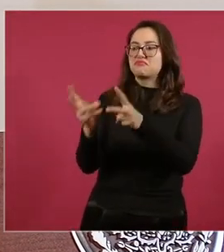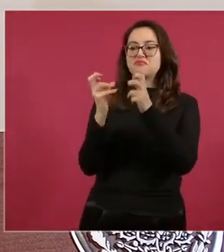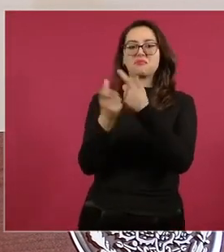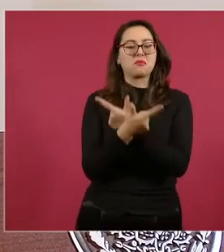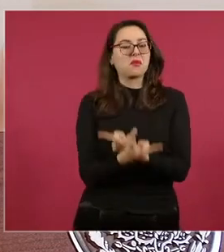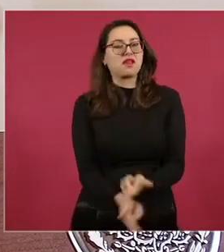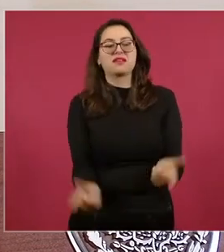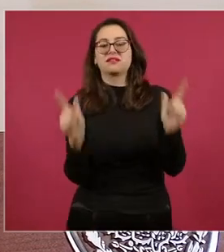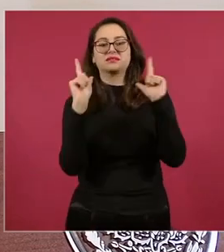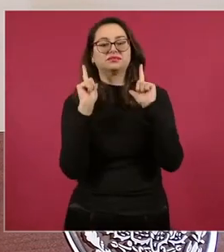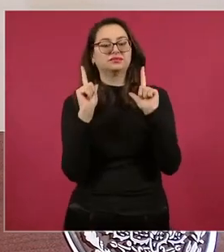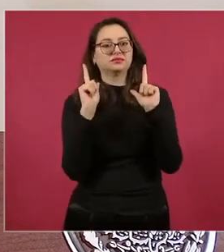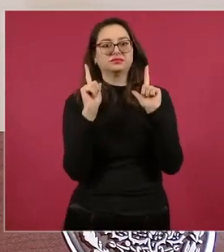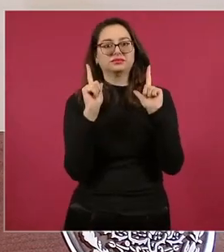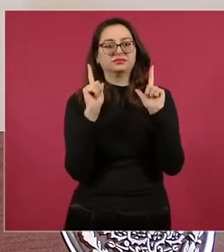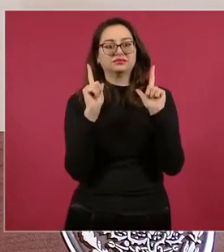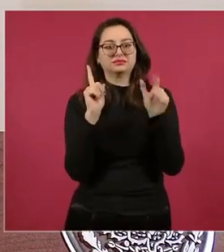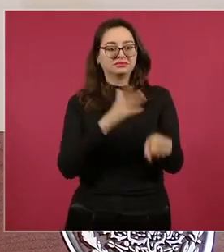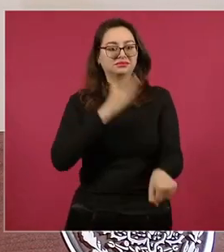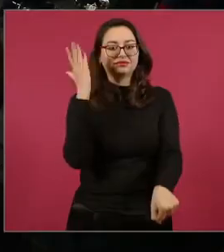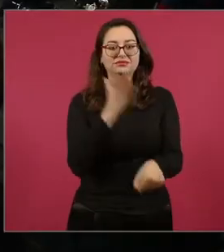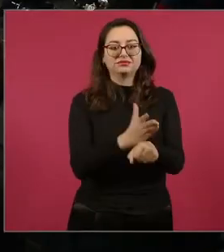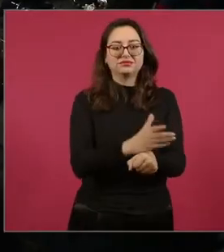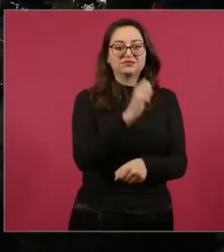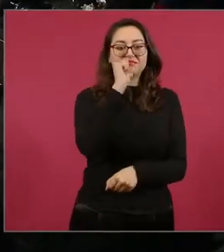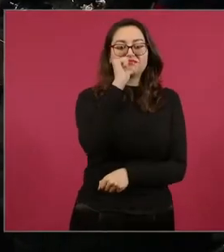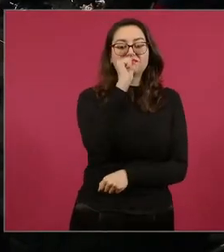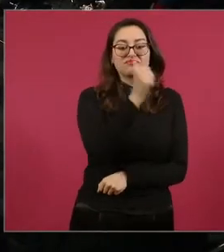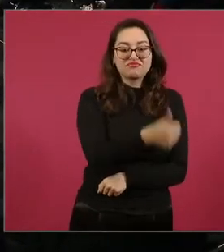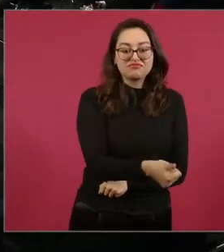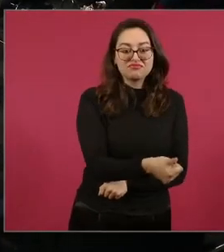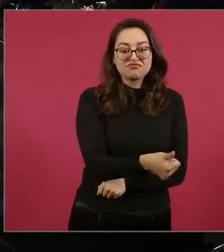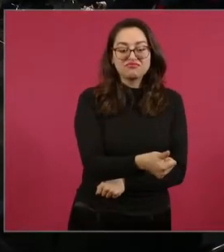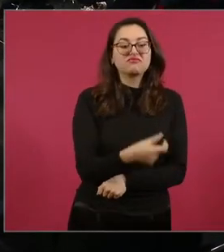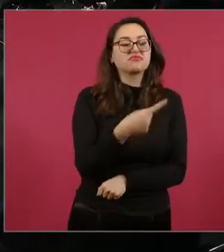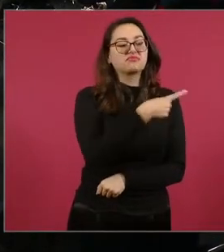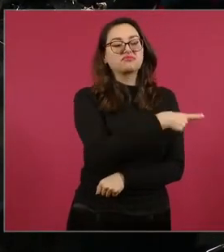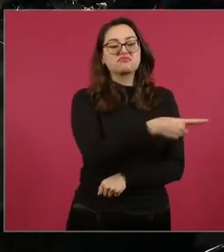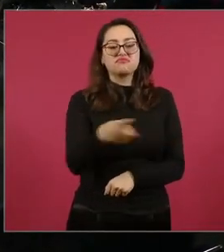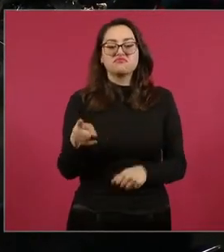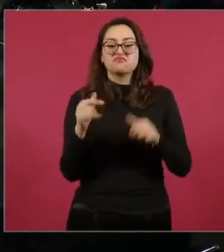no solo en saquear, sino en garantizar